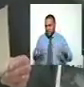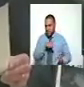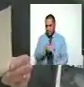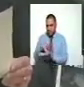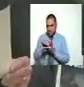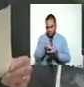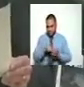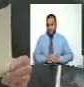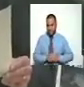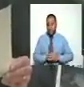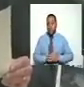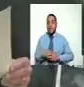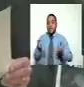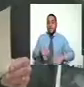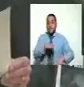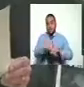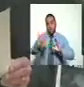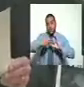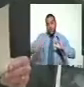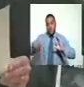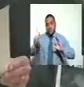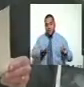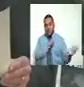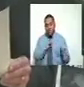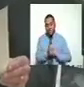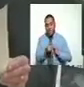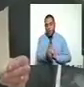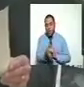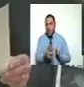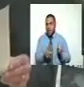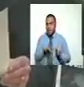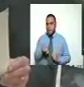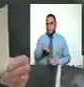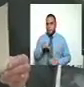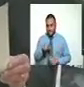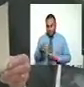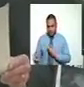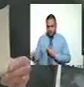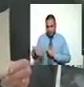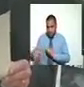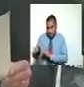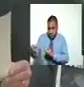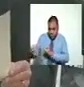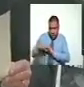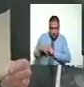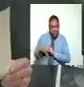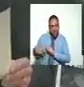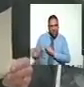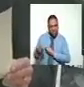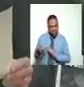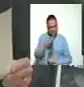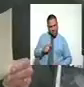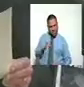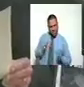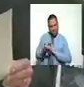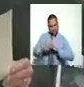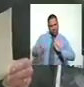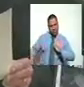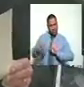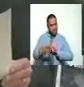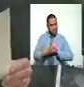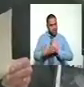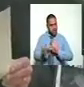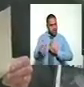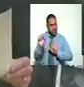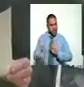ciudadana. Pedimos que la Corte Constitucional modifique el plebiscito por la paz para que sea un mecanismo de refrendación que otorgue garantías y permita